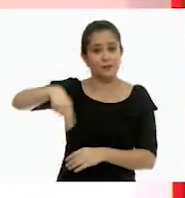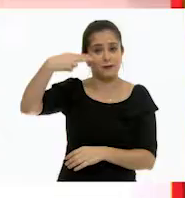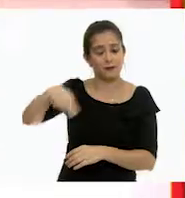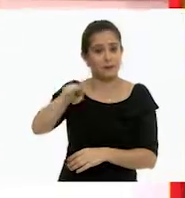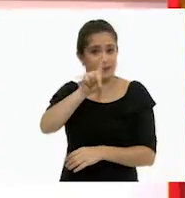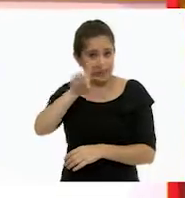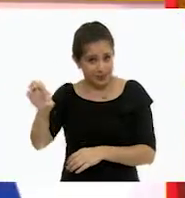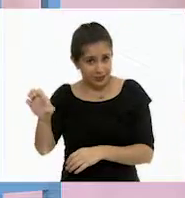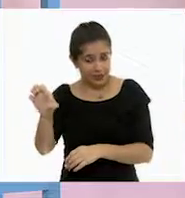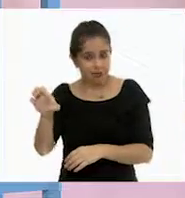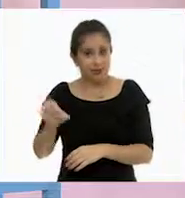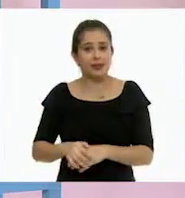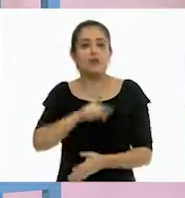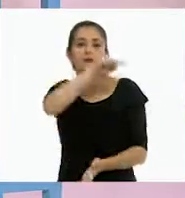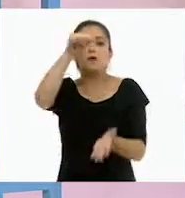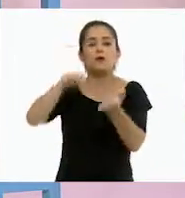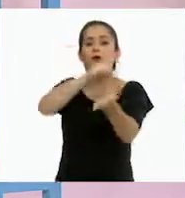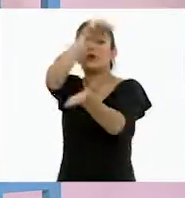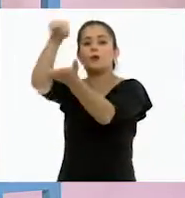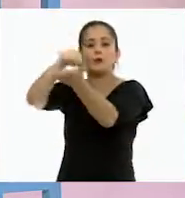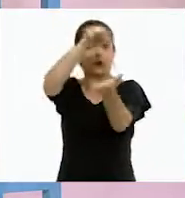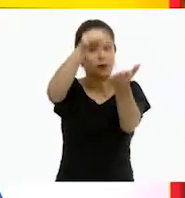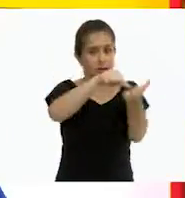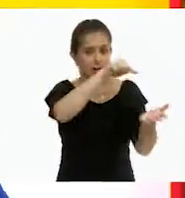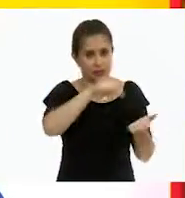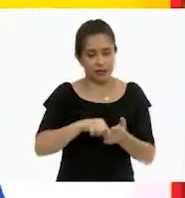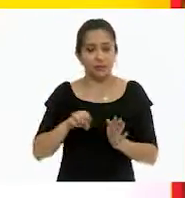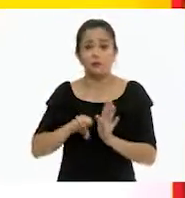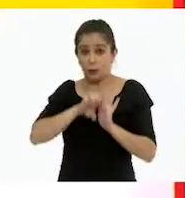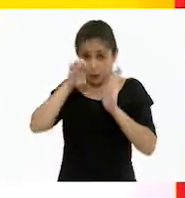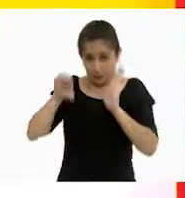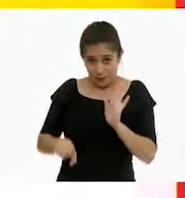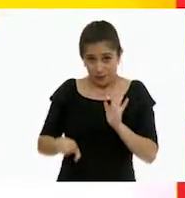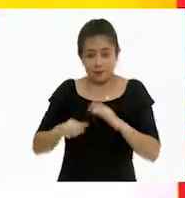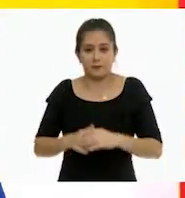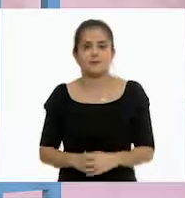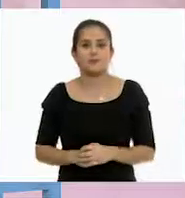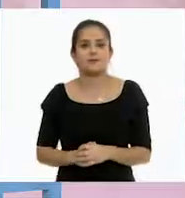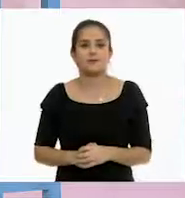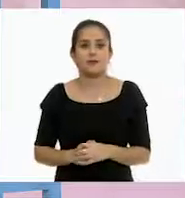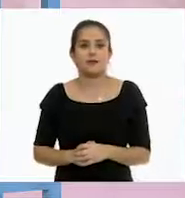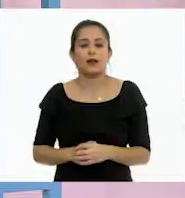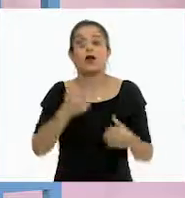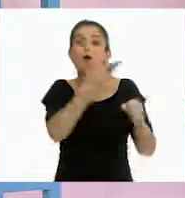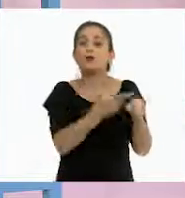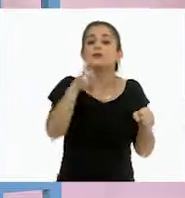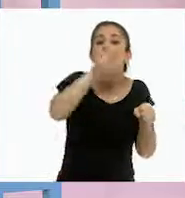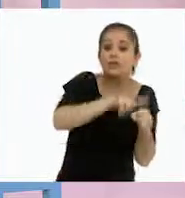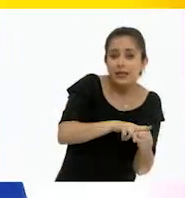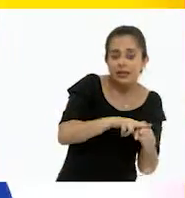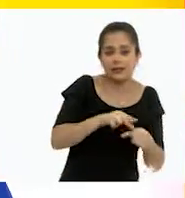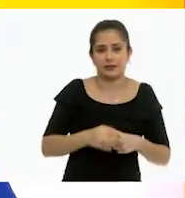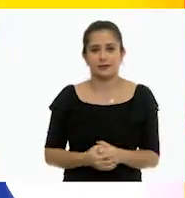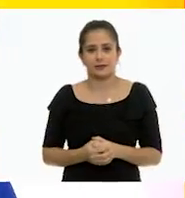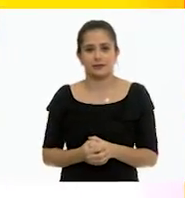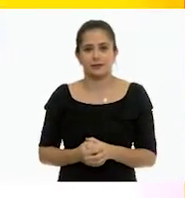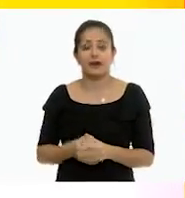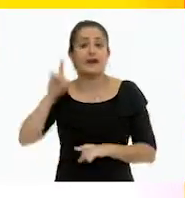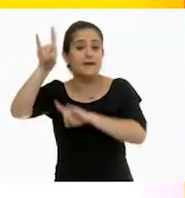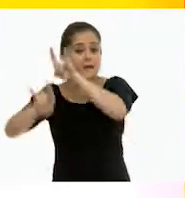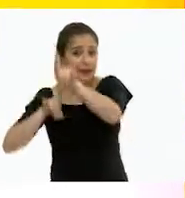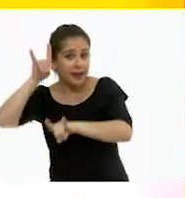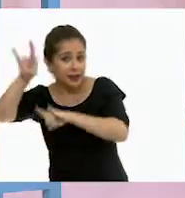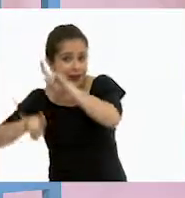de lugares. Por ejemplo, un hospital. La